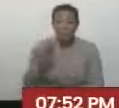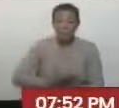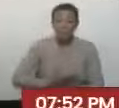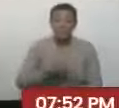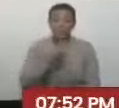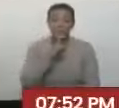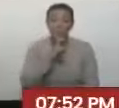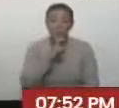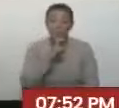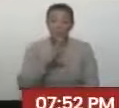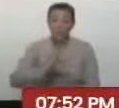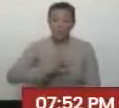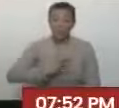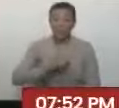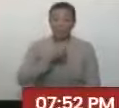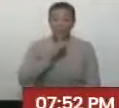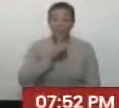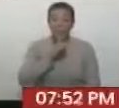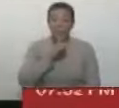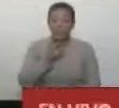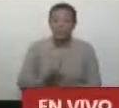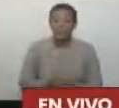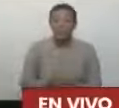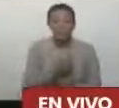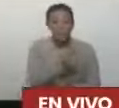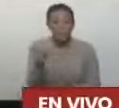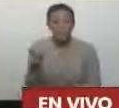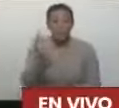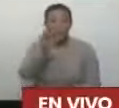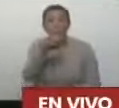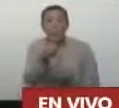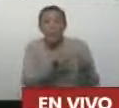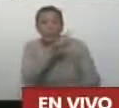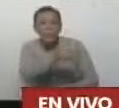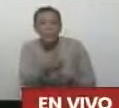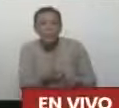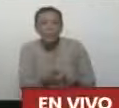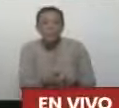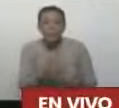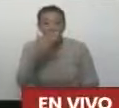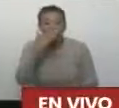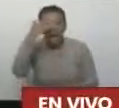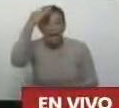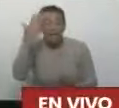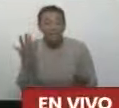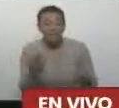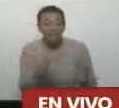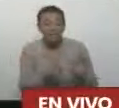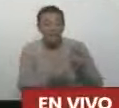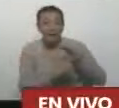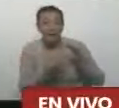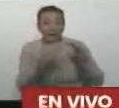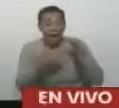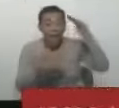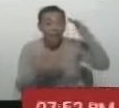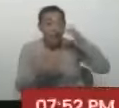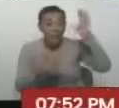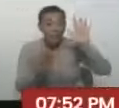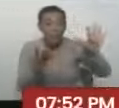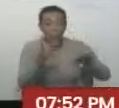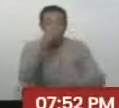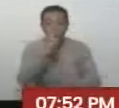oro. ¿Cómo estás, Sebastián? Bien. ¿Ah? Bien. Oye, eres grande. Para la edad que tienes. ¿Tienes